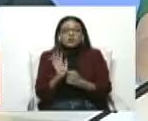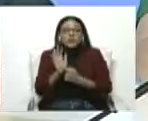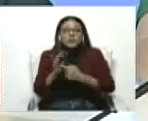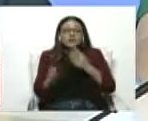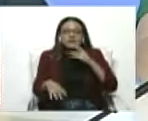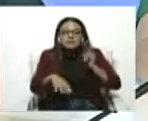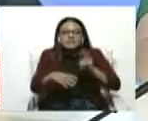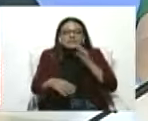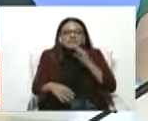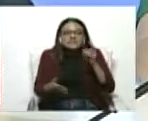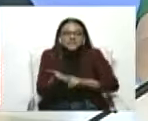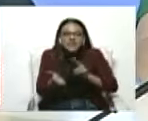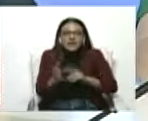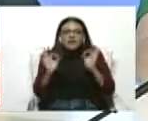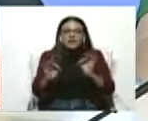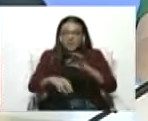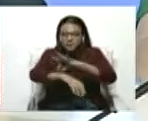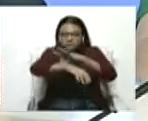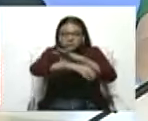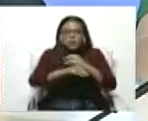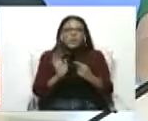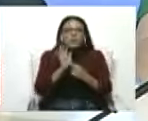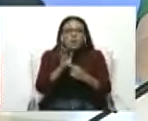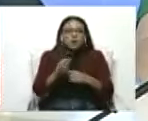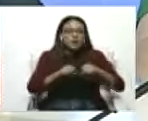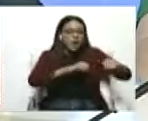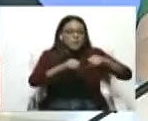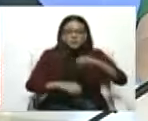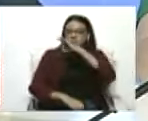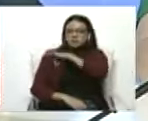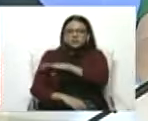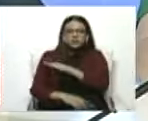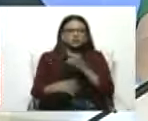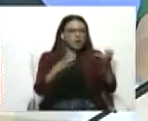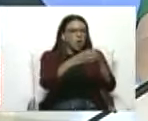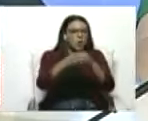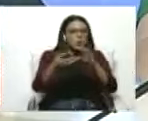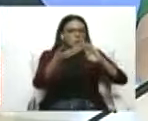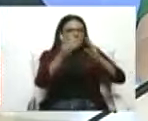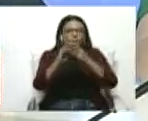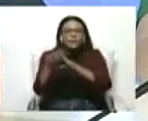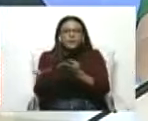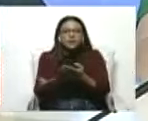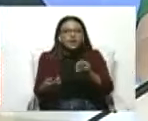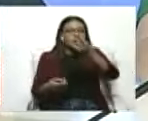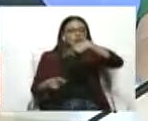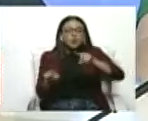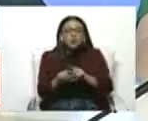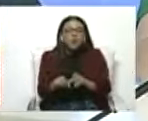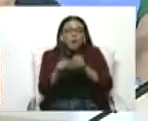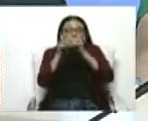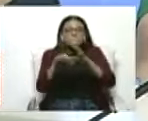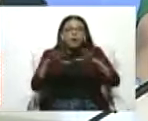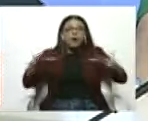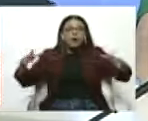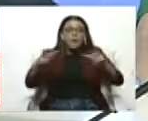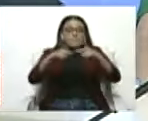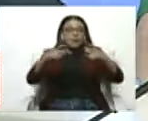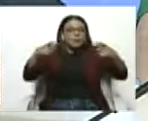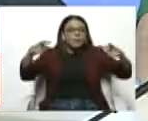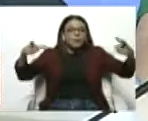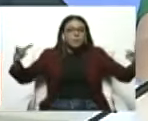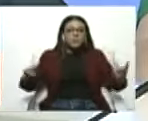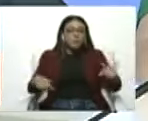Aquí están todos los movimientos sociales. Es más, yo estoy seguro que aquí hay compañeros y compañeras en este